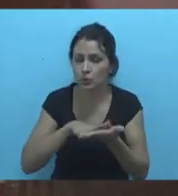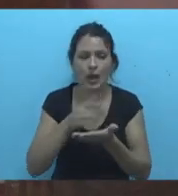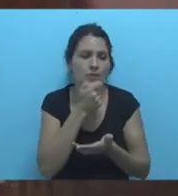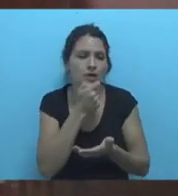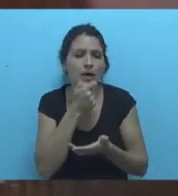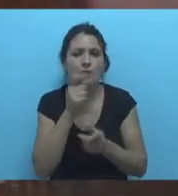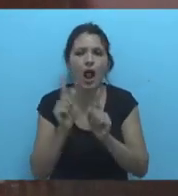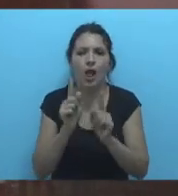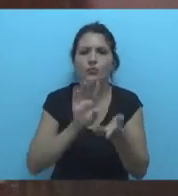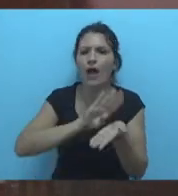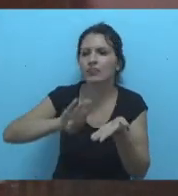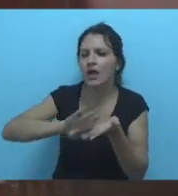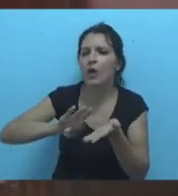2014